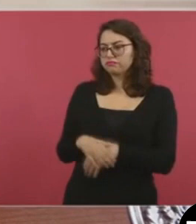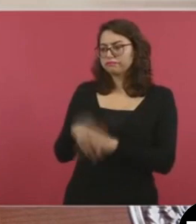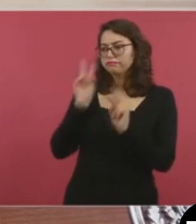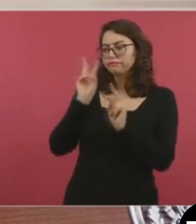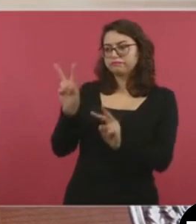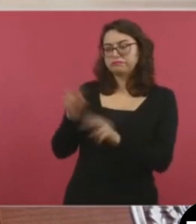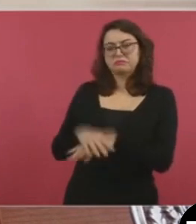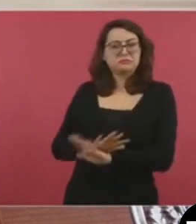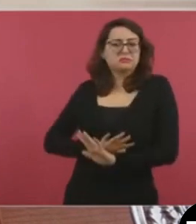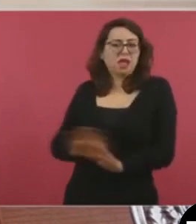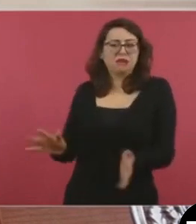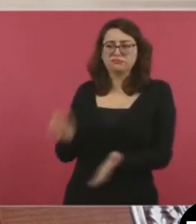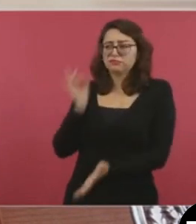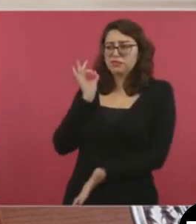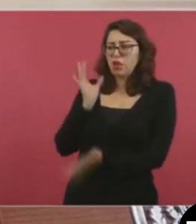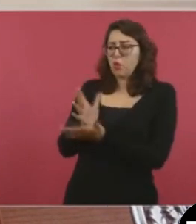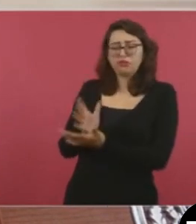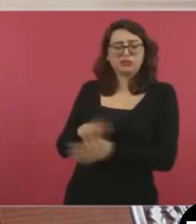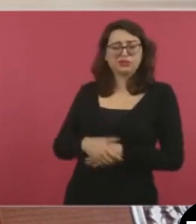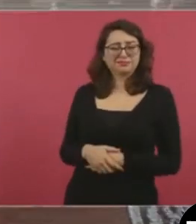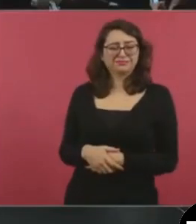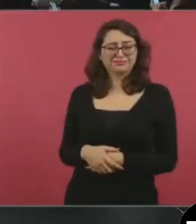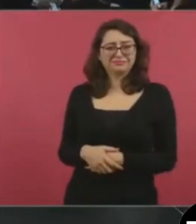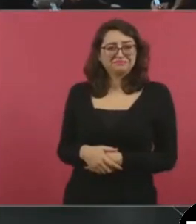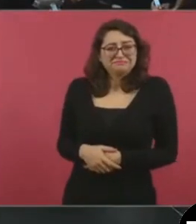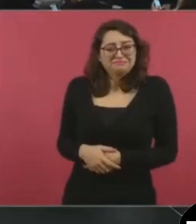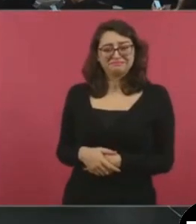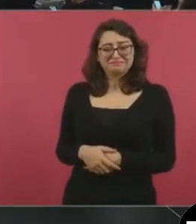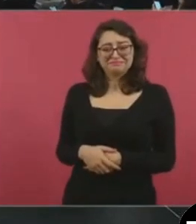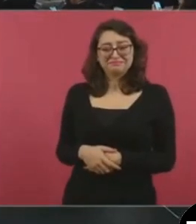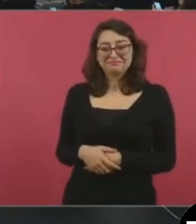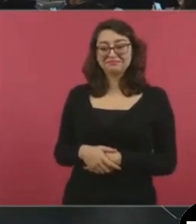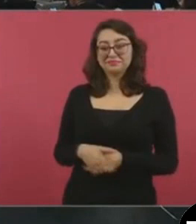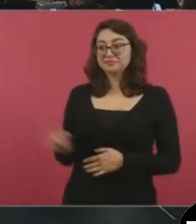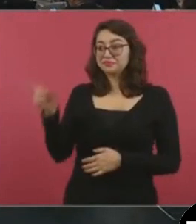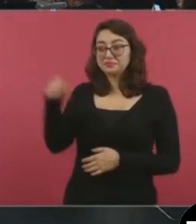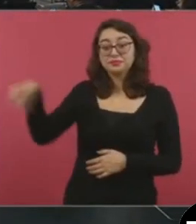electoral, los exhibe porque mienten,